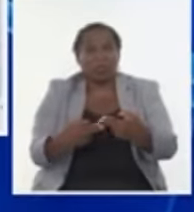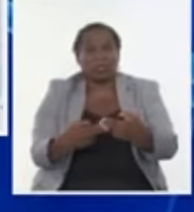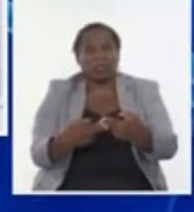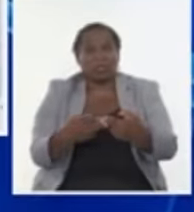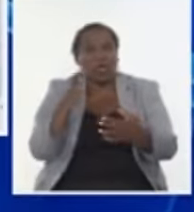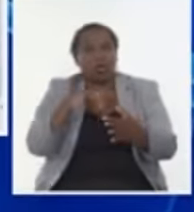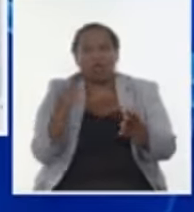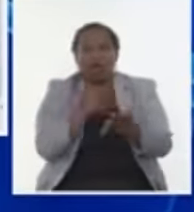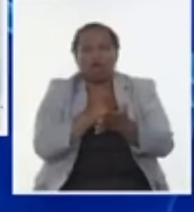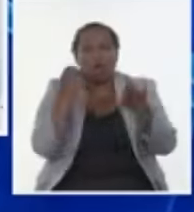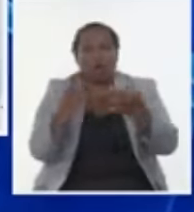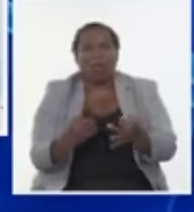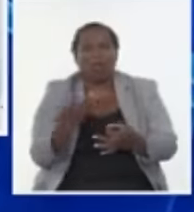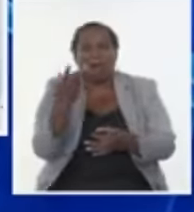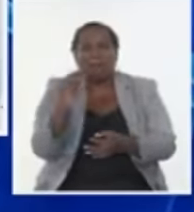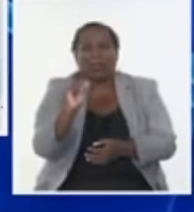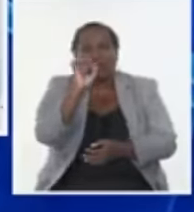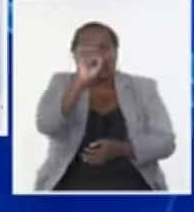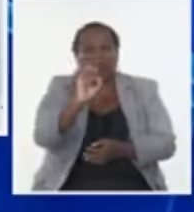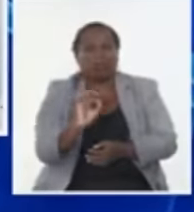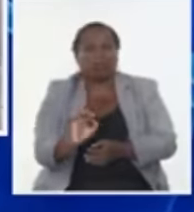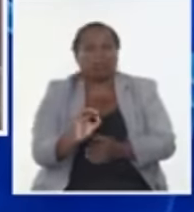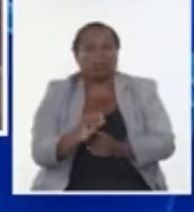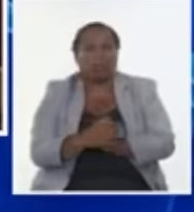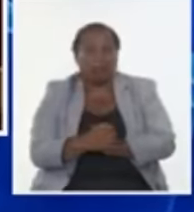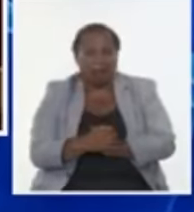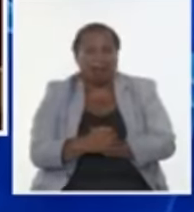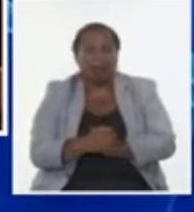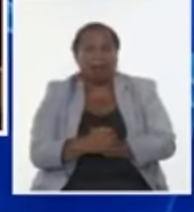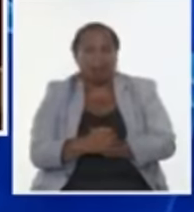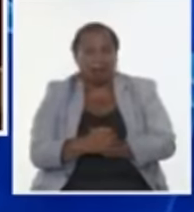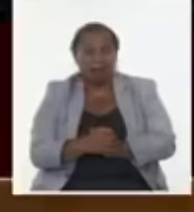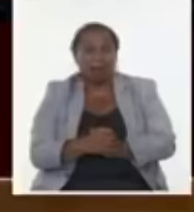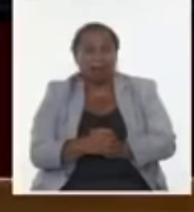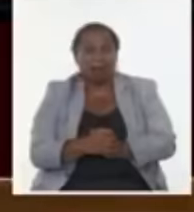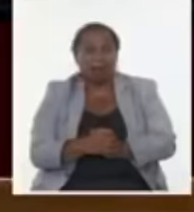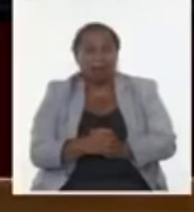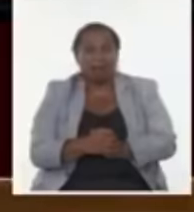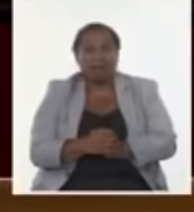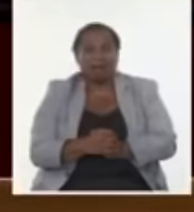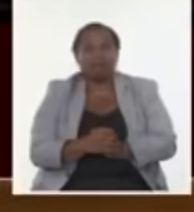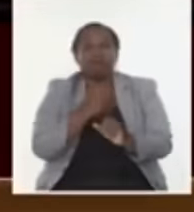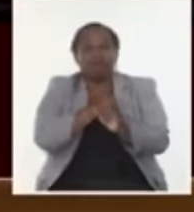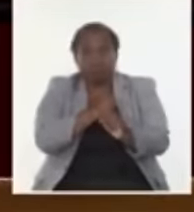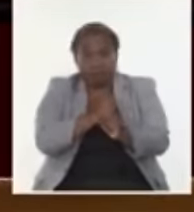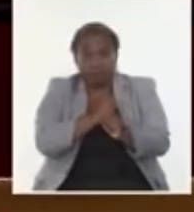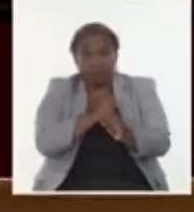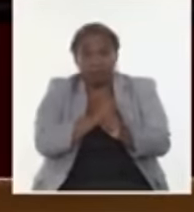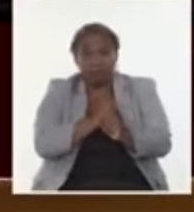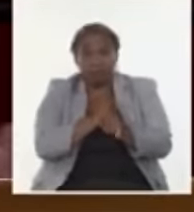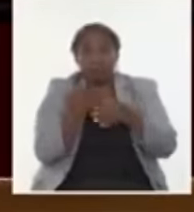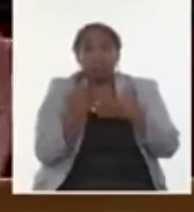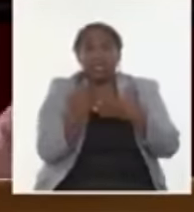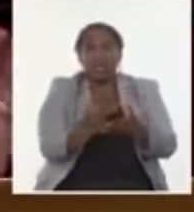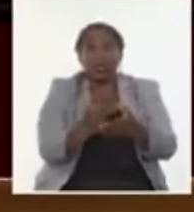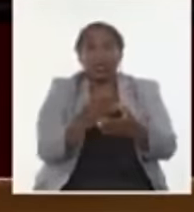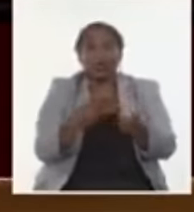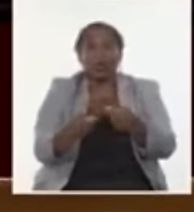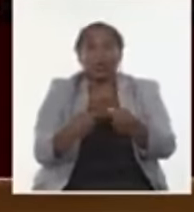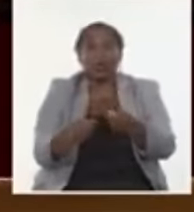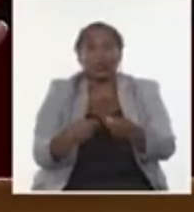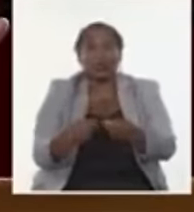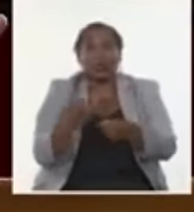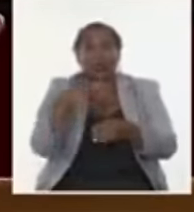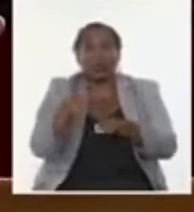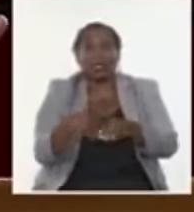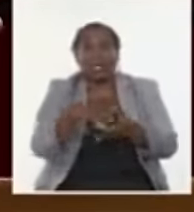informal, 20%, y ese es el que está trabajando, ayudando un negocio y todo, pero no forma parte de